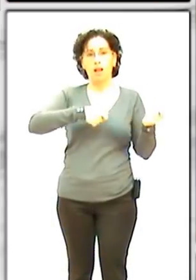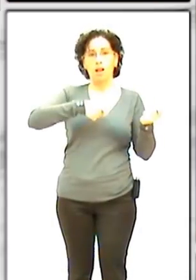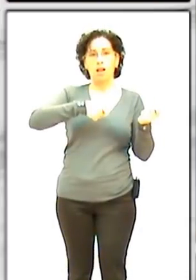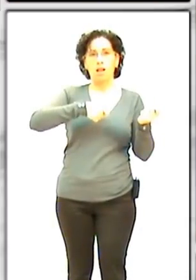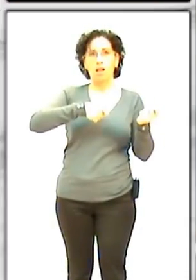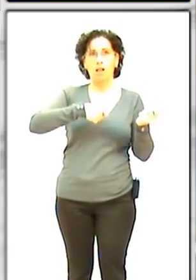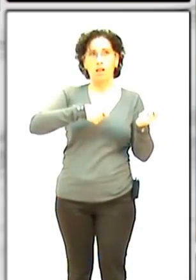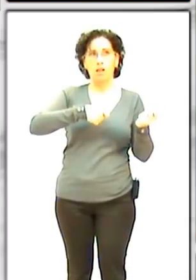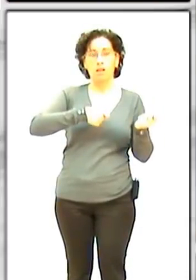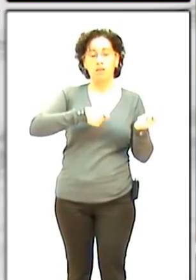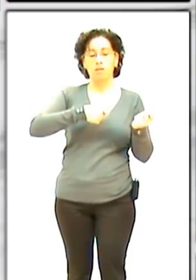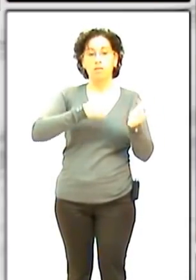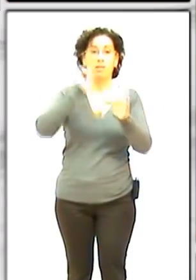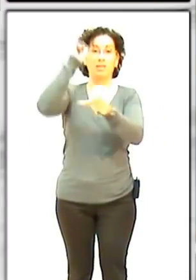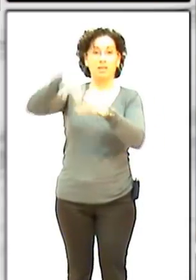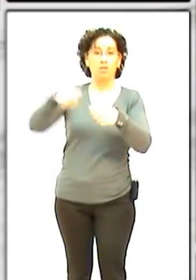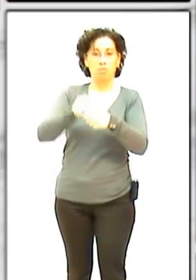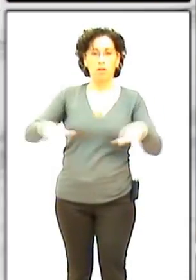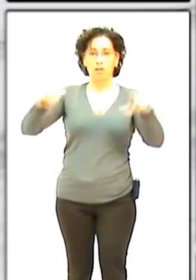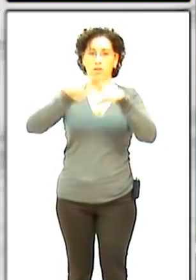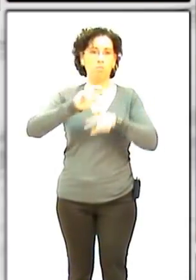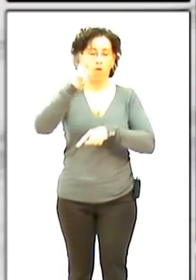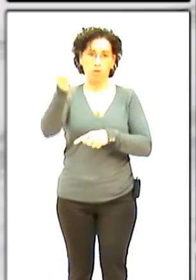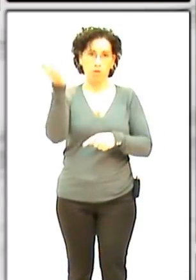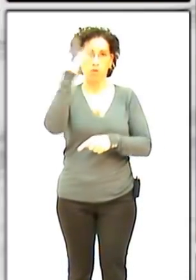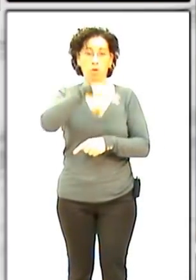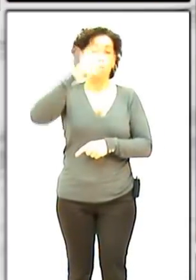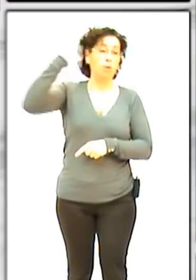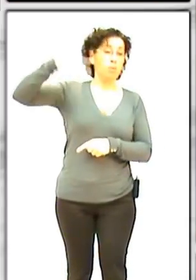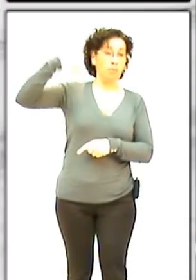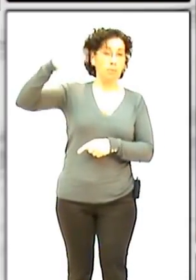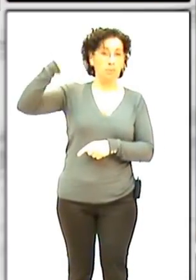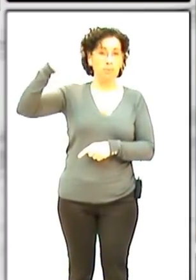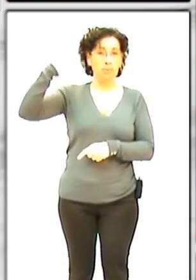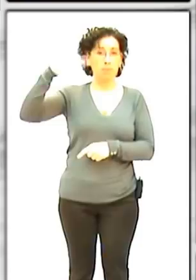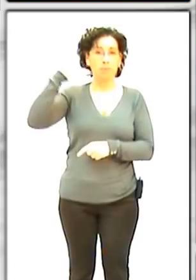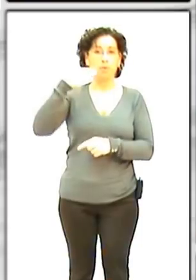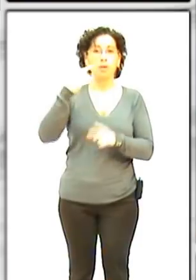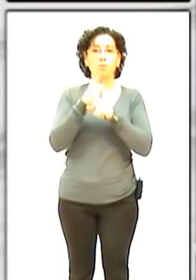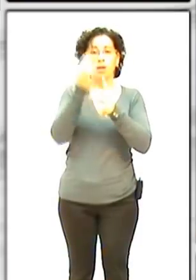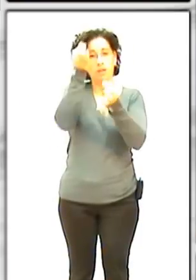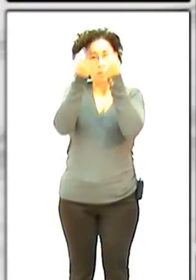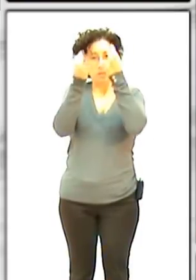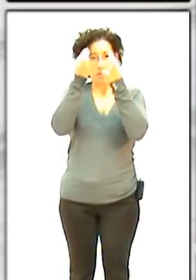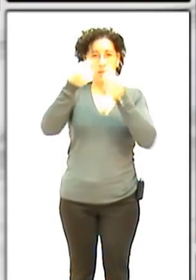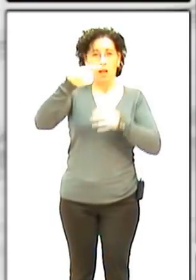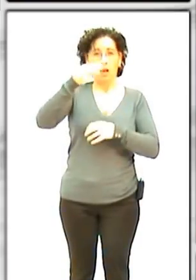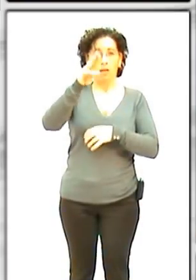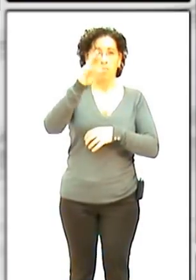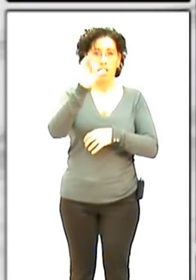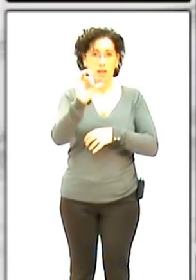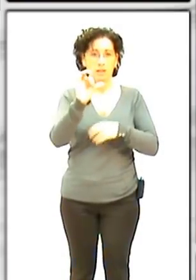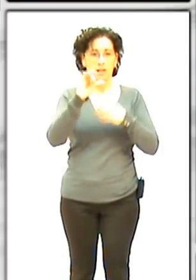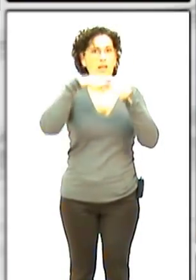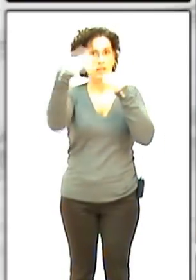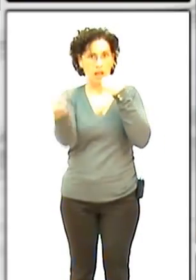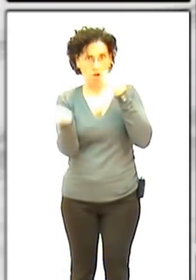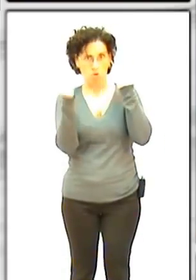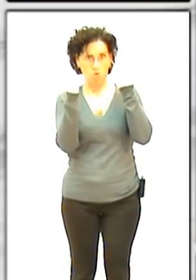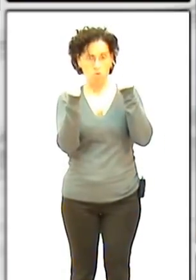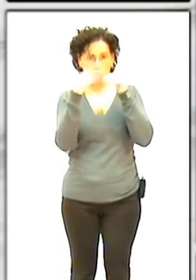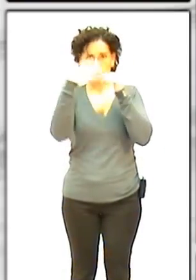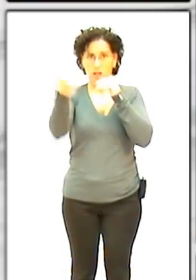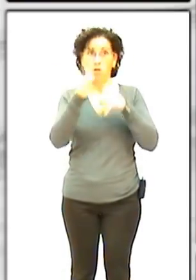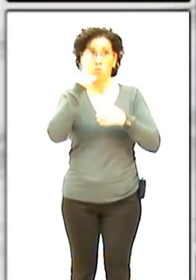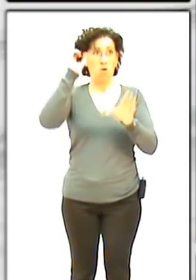todavía a otra plataforma. Pero ya en aquellos tiempos la precisión de un GPS, y con GPS externos incluso, porque ni siquiera el